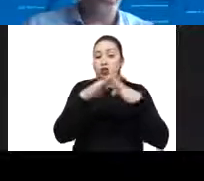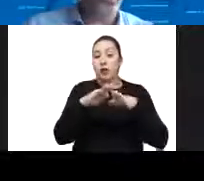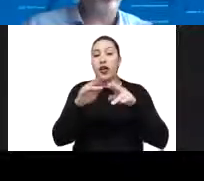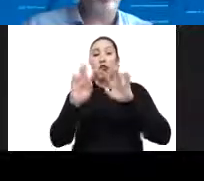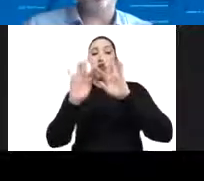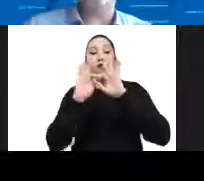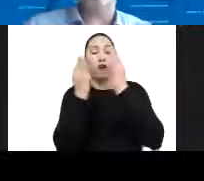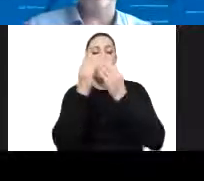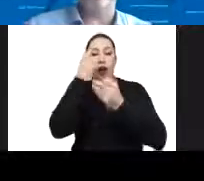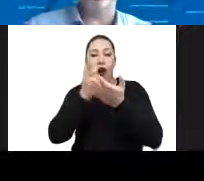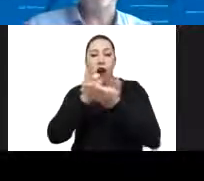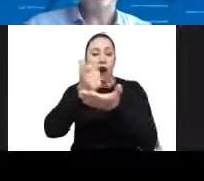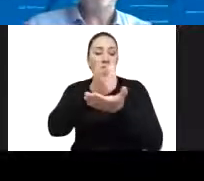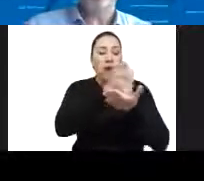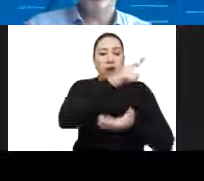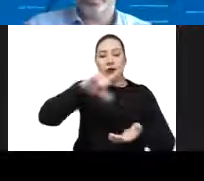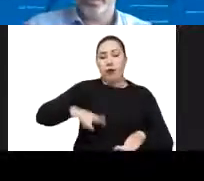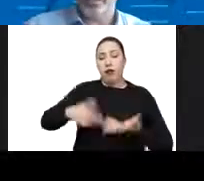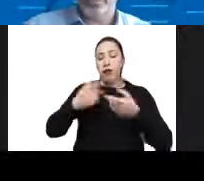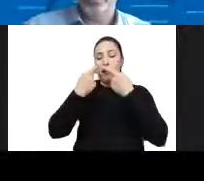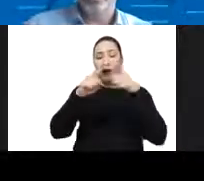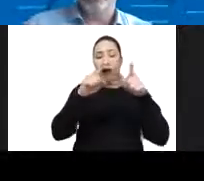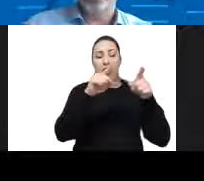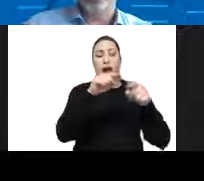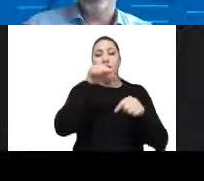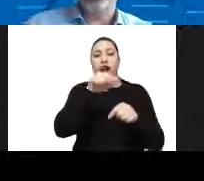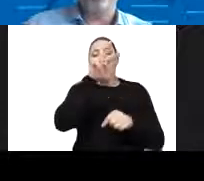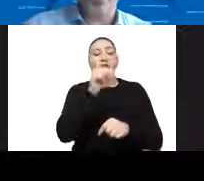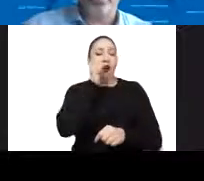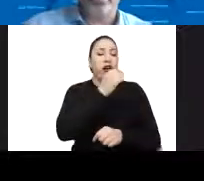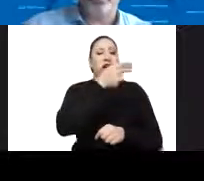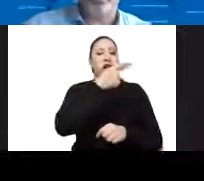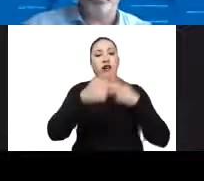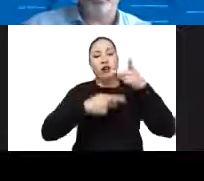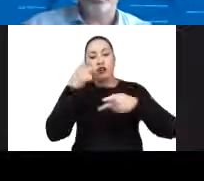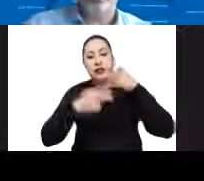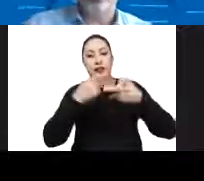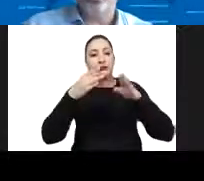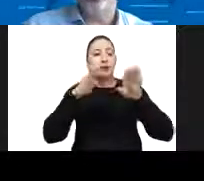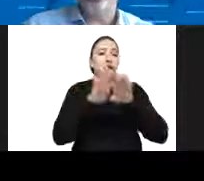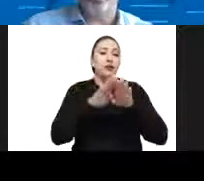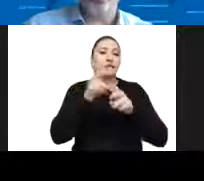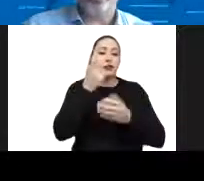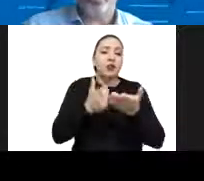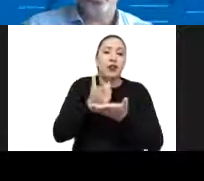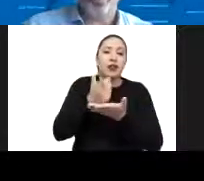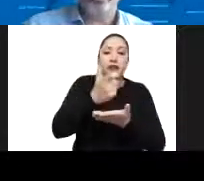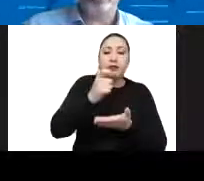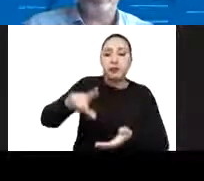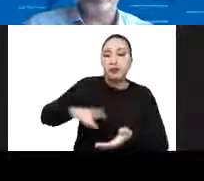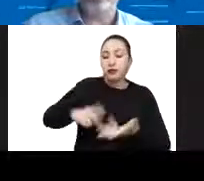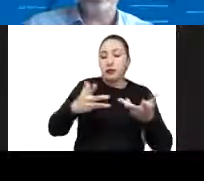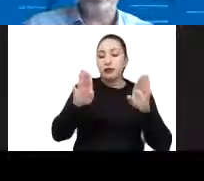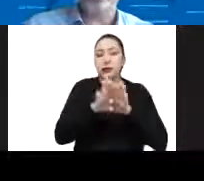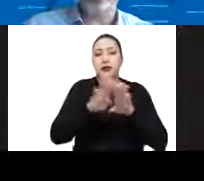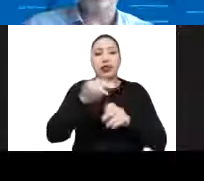en los marcos legales se habla mucho de esquemas diferentes de gasto público, uno se tiene que hacer algunas de las preguntas